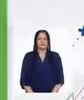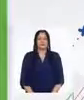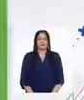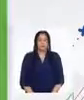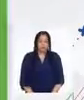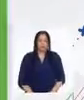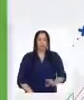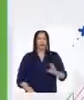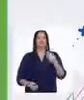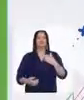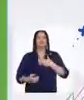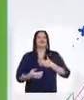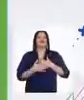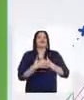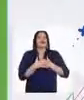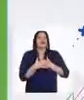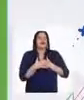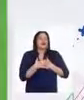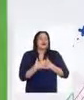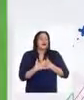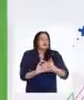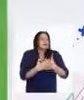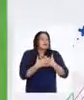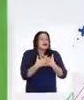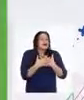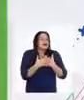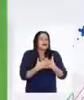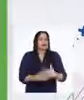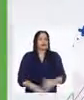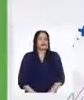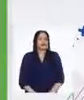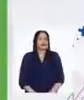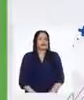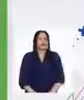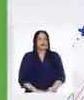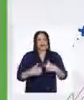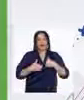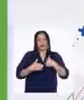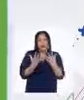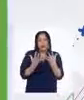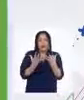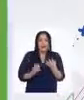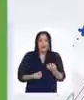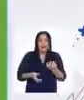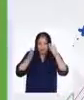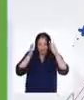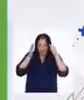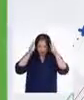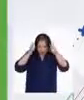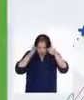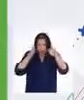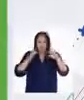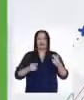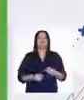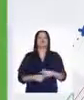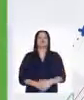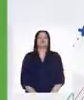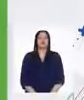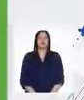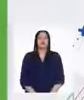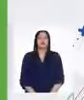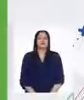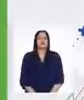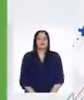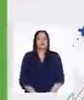Porque me sentí enamorada, me sentí que era algo que quería enfocarme al 100%. El hecho de